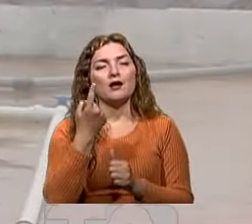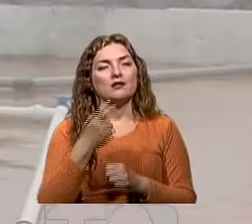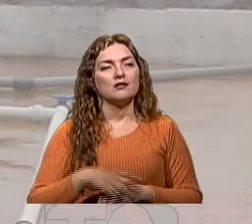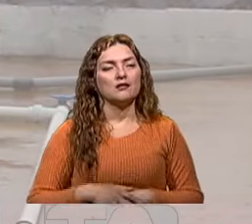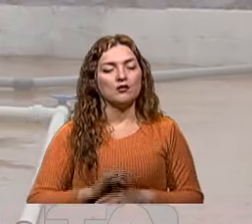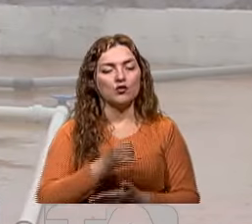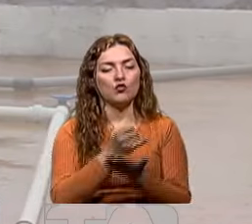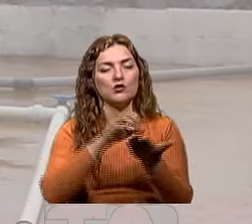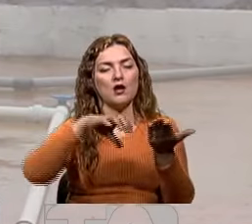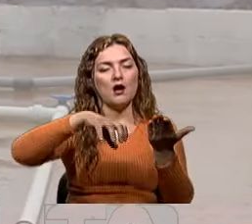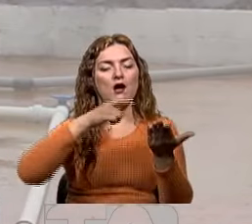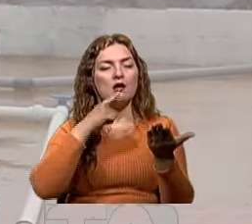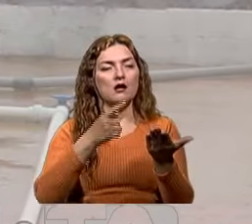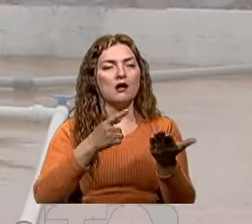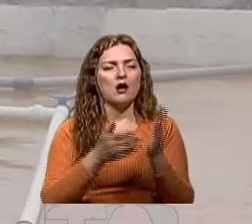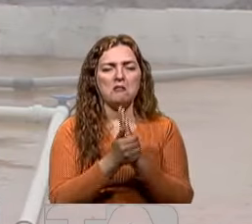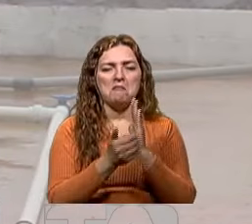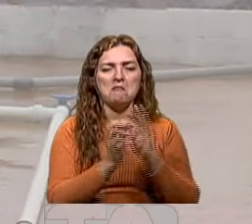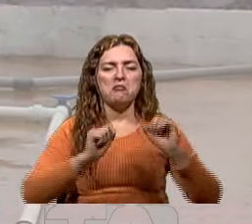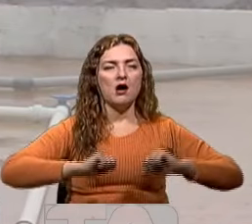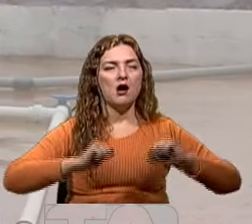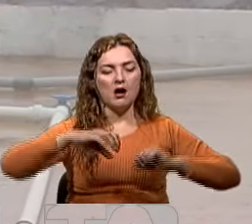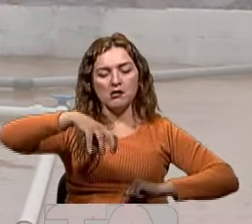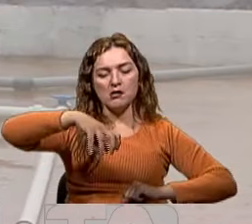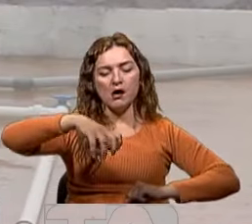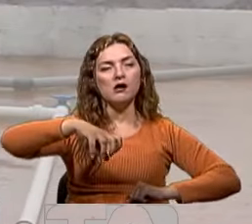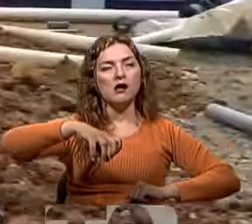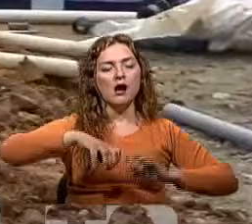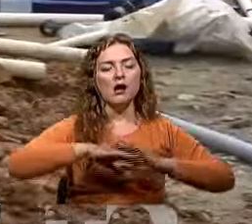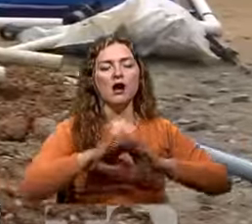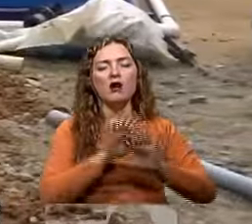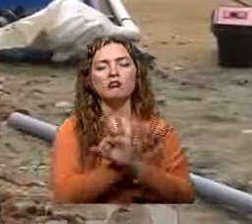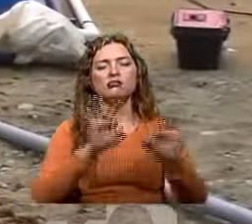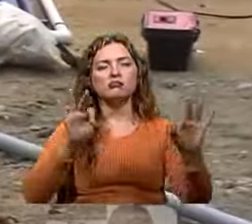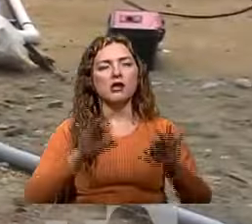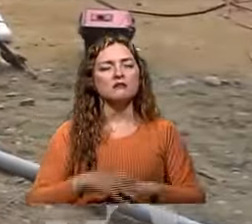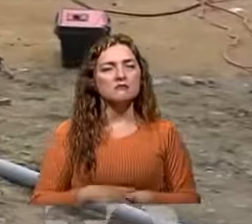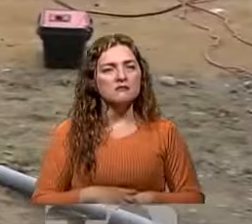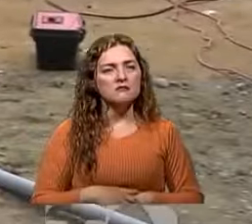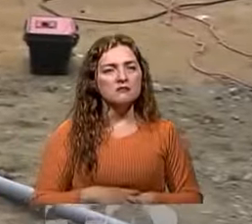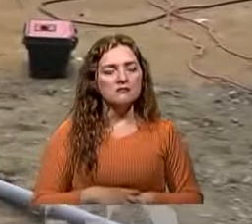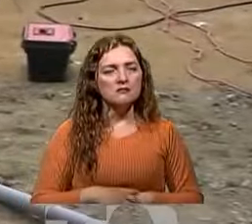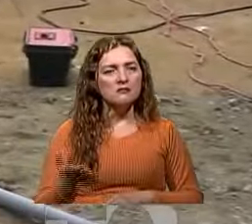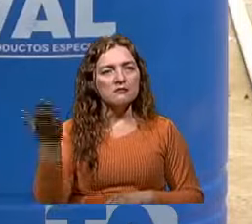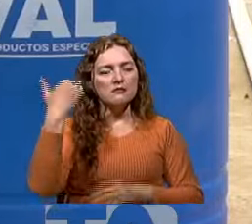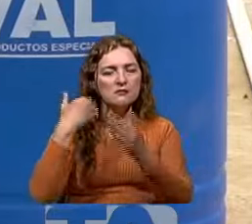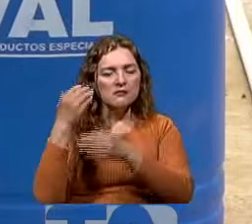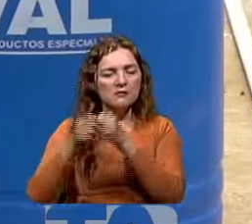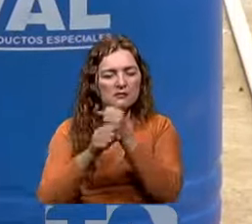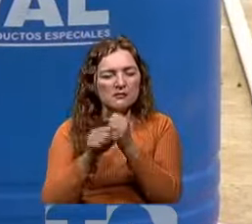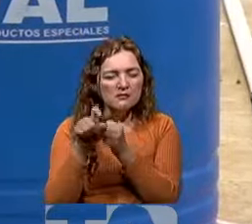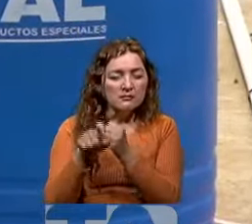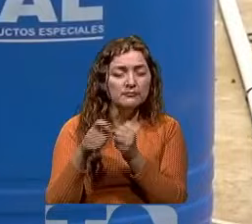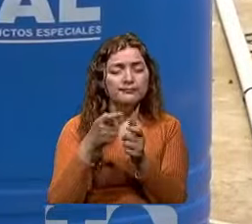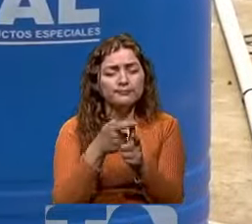primeras juntas, hablemos que con una capacidad, con una agua de clorificación. Esta era una de las necesidades más urgentes y